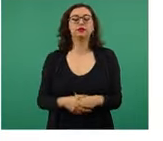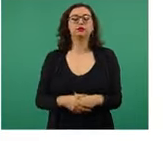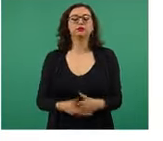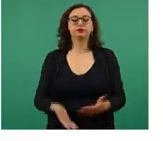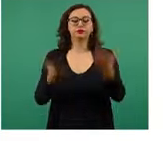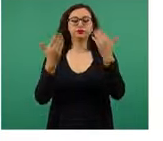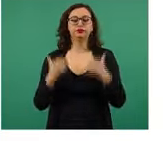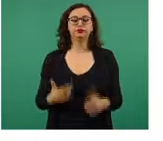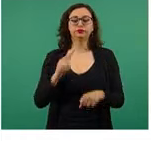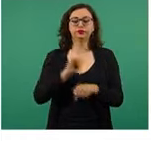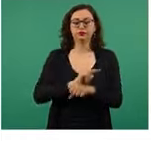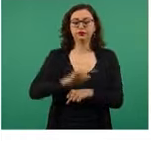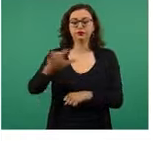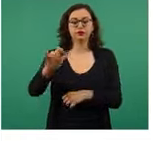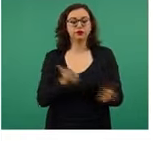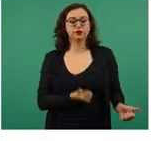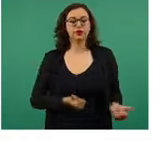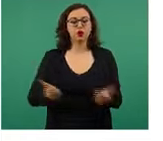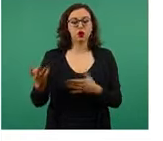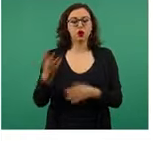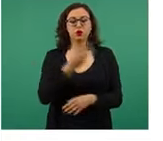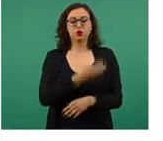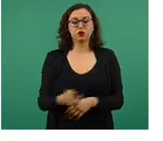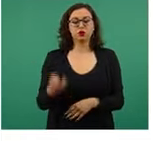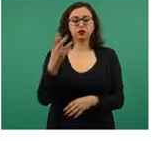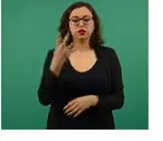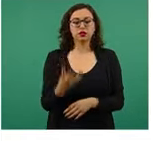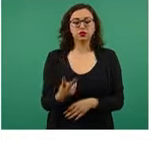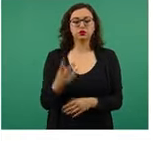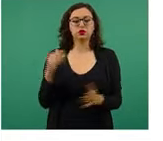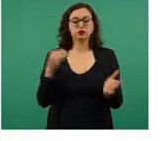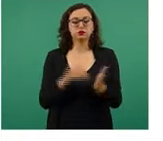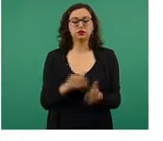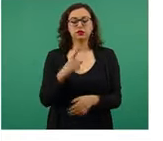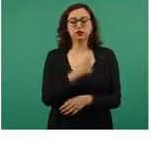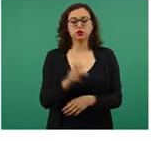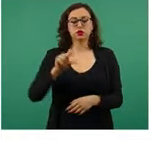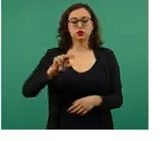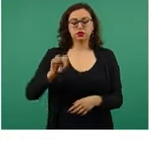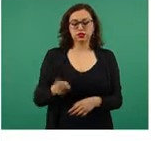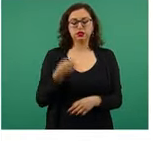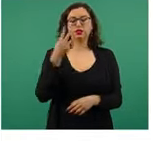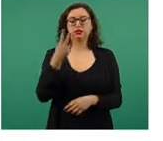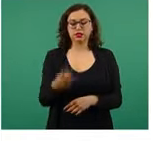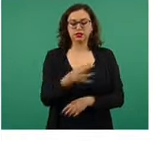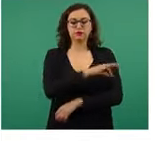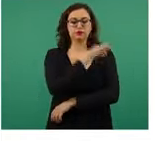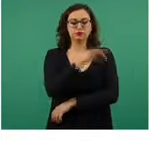transportar 402.183 dosis, por también aeronaves de la Fuerza Aérea Mexicana,